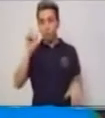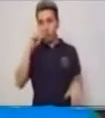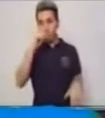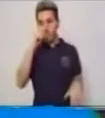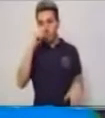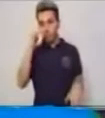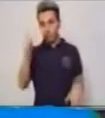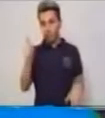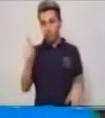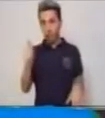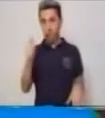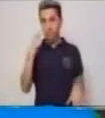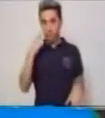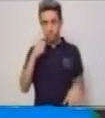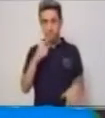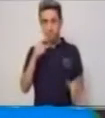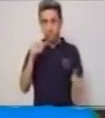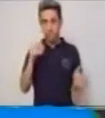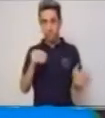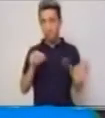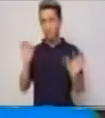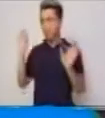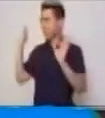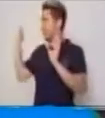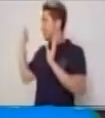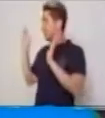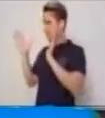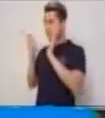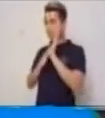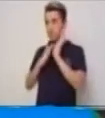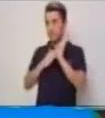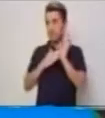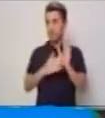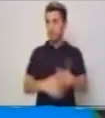Vamos a colocarla acá.